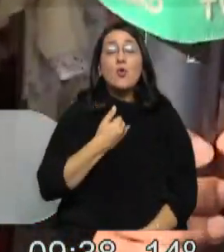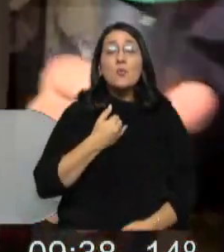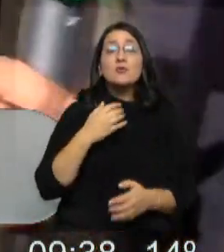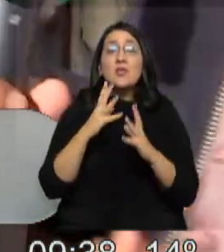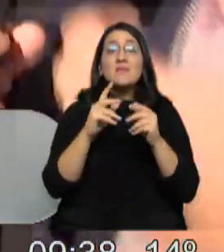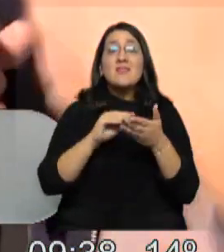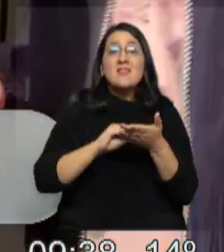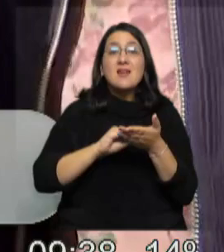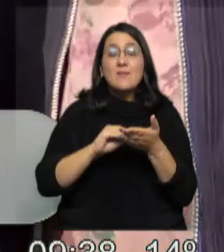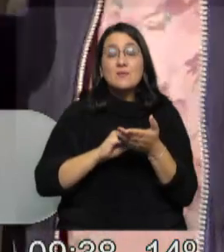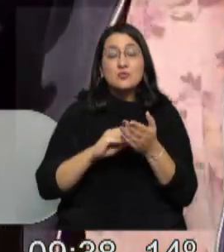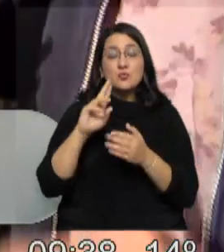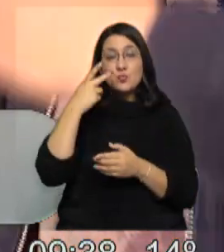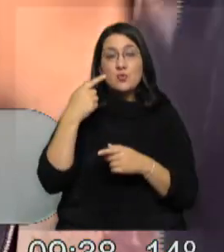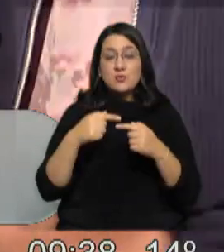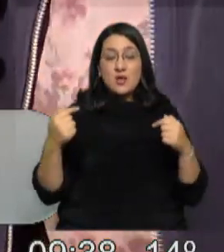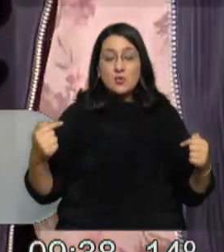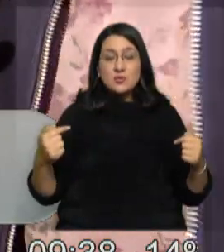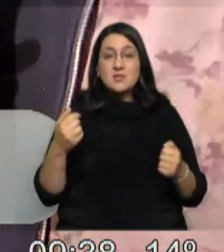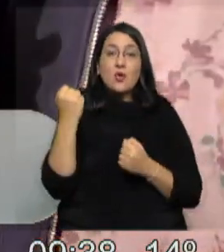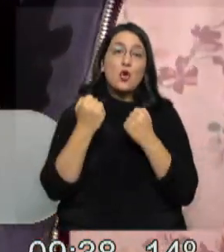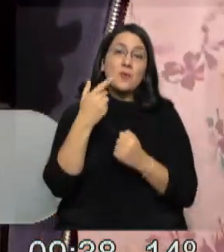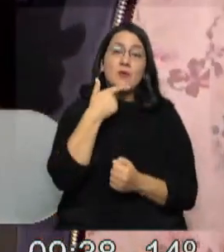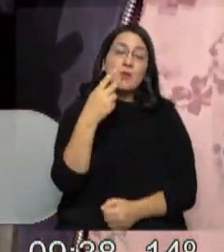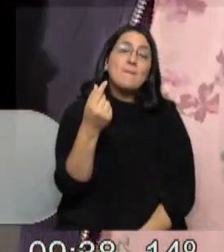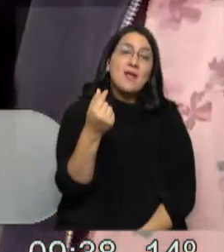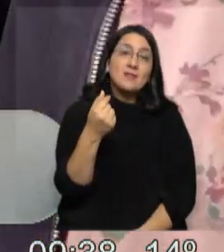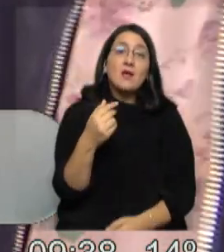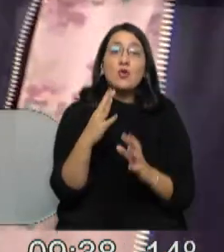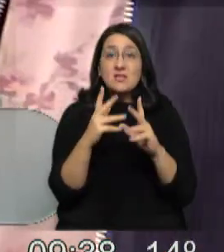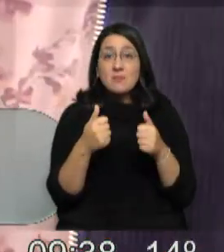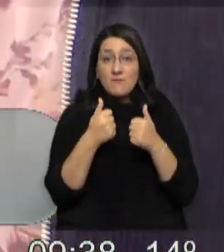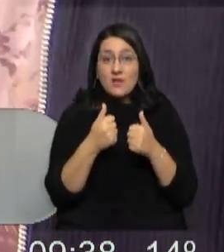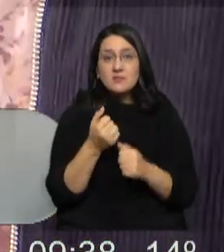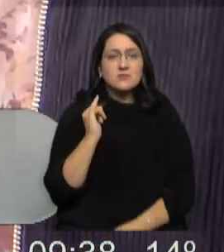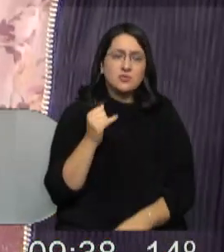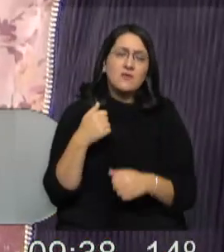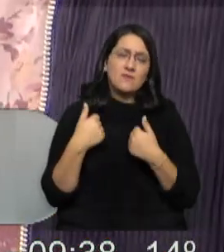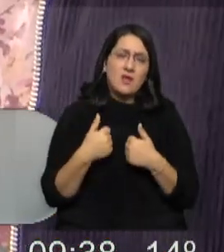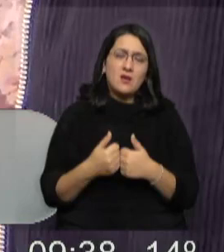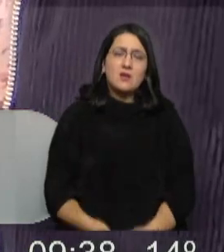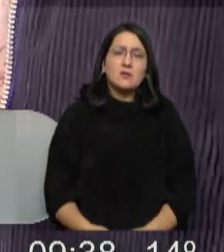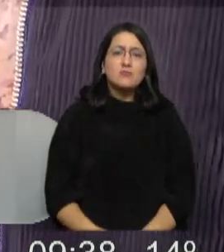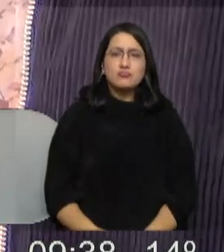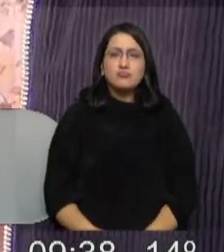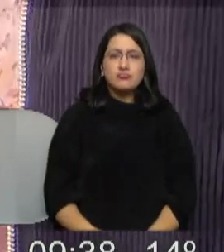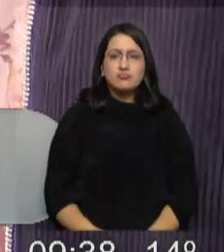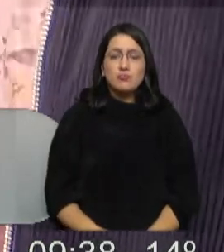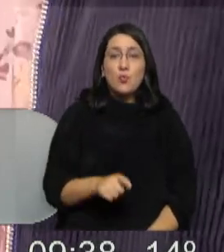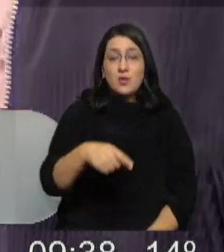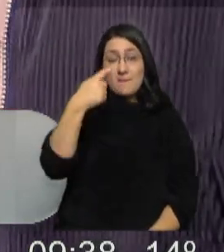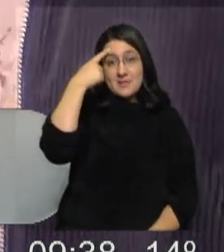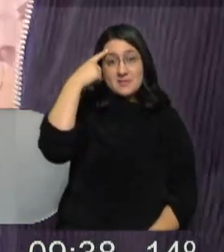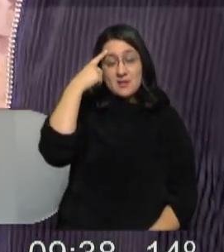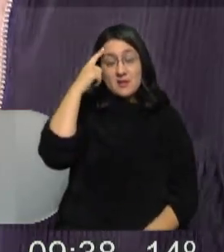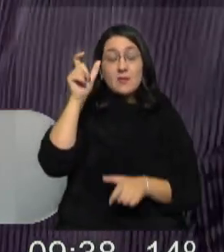los uruguayos? ¿Cómo administramos nuestros recursos económicos, por ejemplo? ¿Nos administramos bien? Bien, muy bien, sí. ¿Usted cree que los